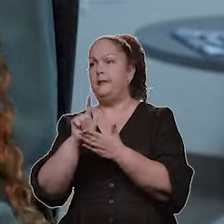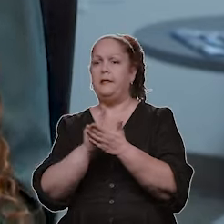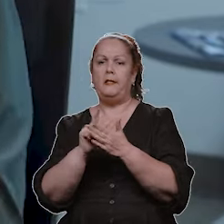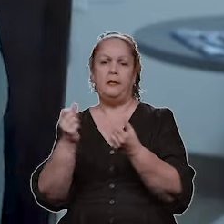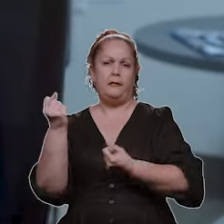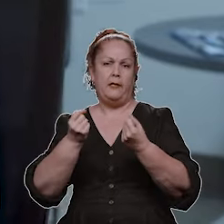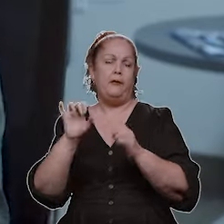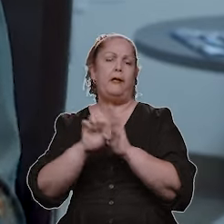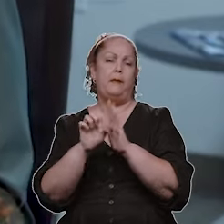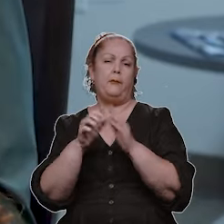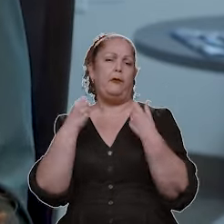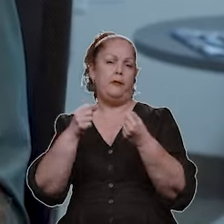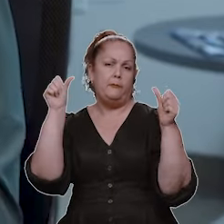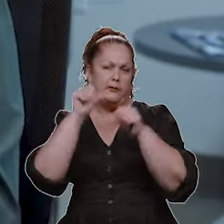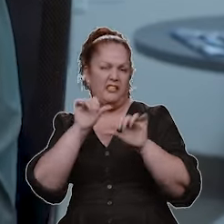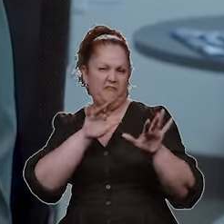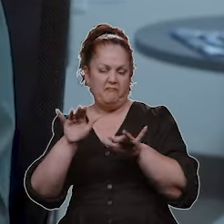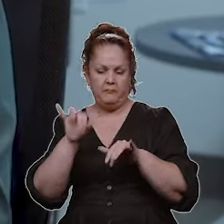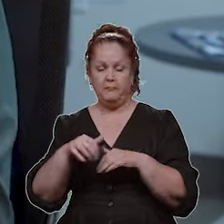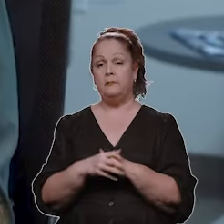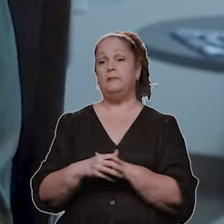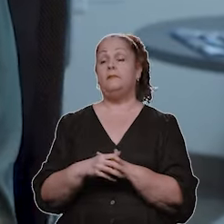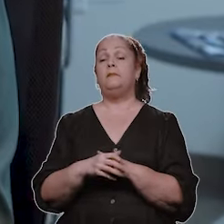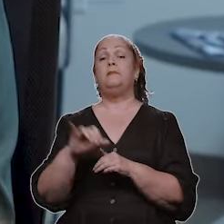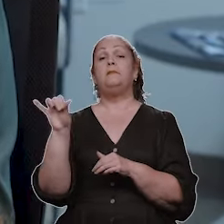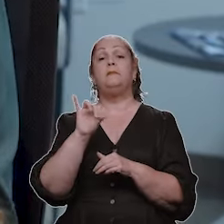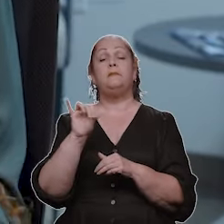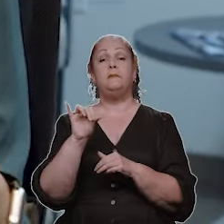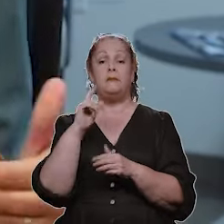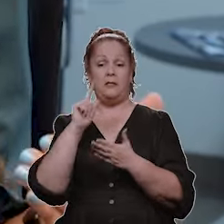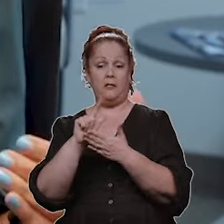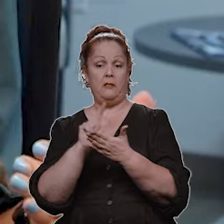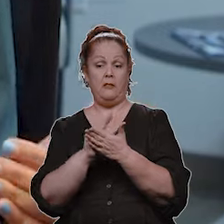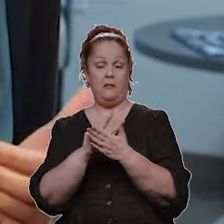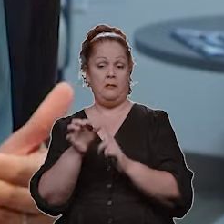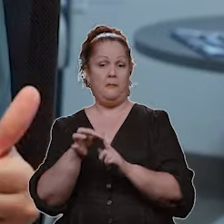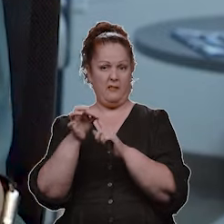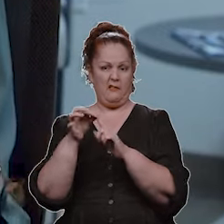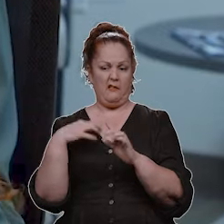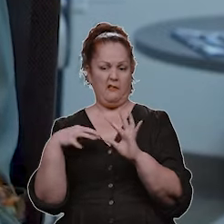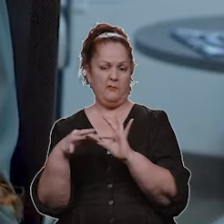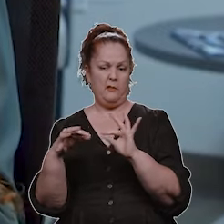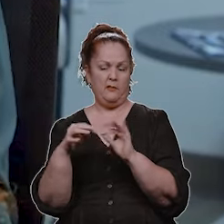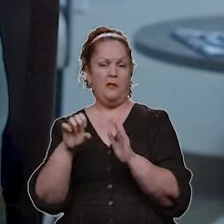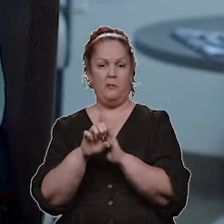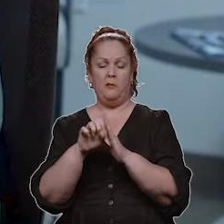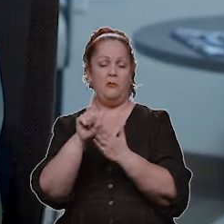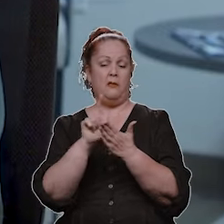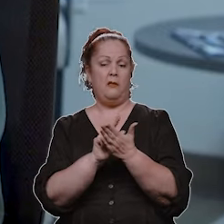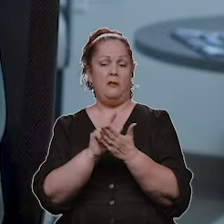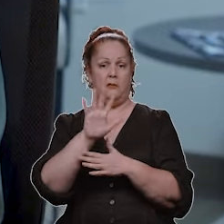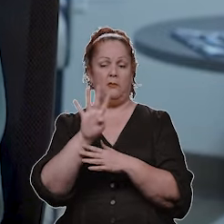tránsito como embriaguez ese tipo de cosas en adición a eso sí de las leyes especiales que mencioné por ejemplo la ley